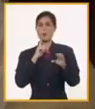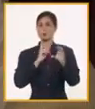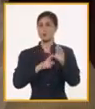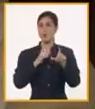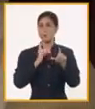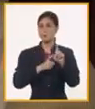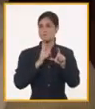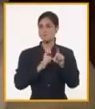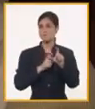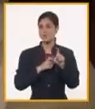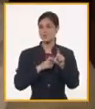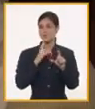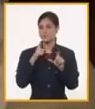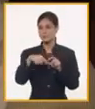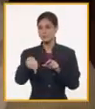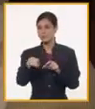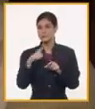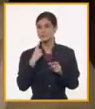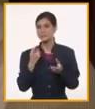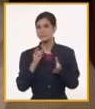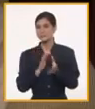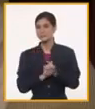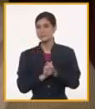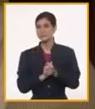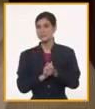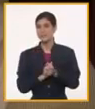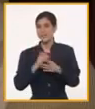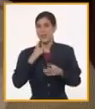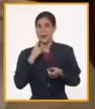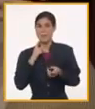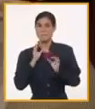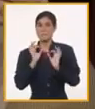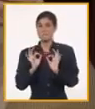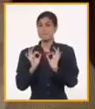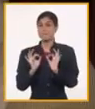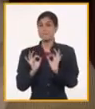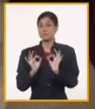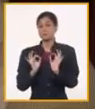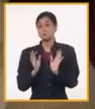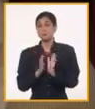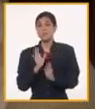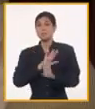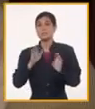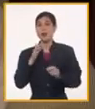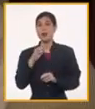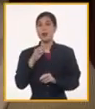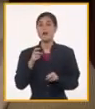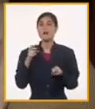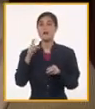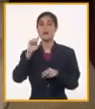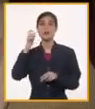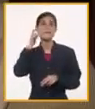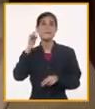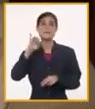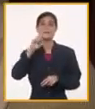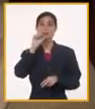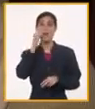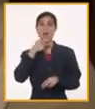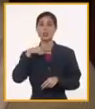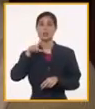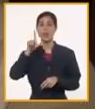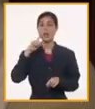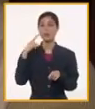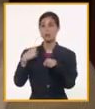cuando discutíamos, etcétera, que había comunistas, etcétera, y Lizasti, por ejemplo, Fidel el médico, y Lizasti, y Rodríguez Rivera,